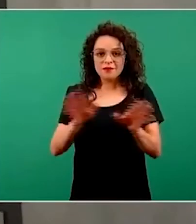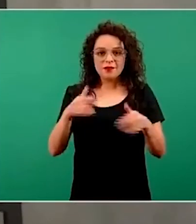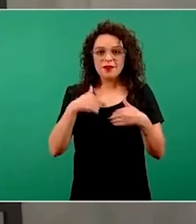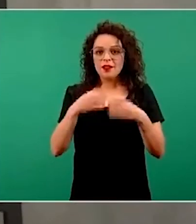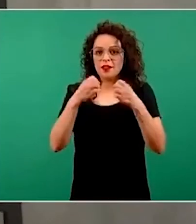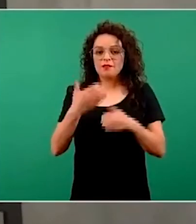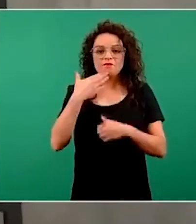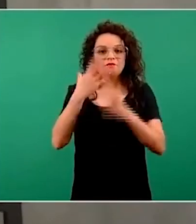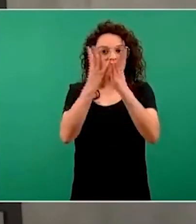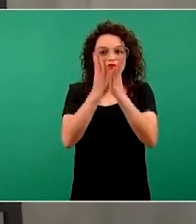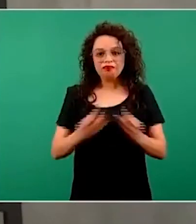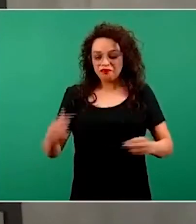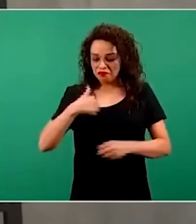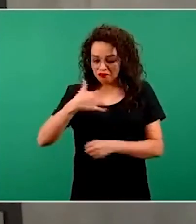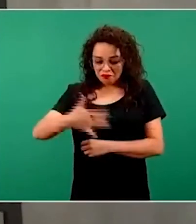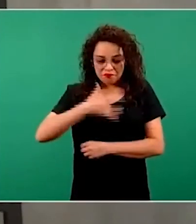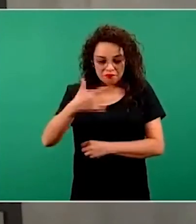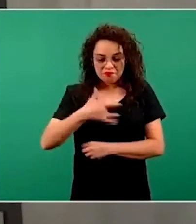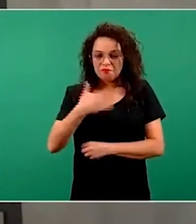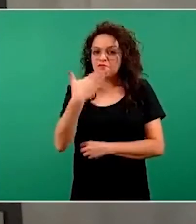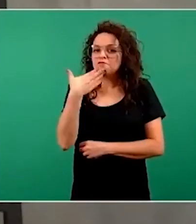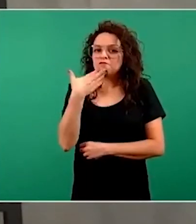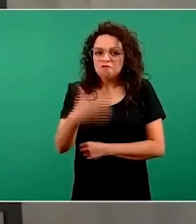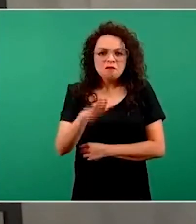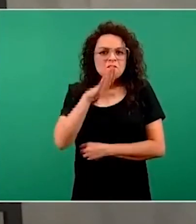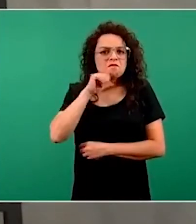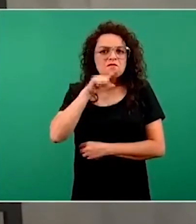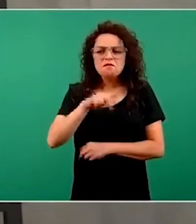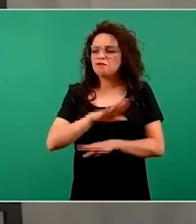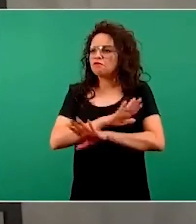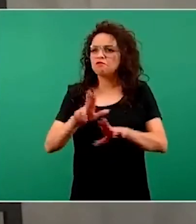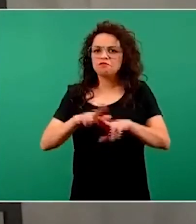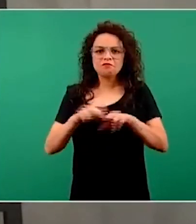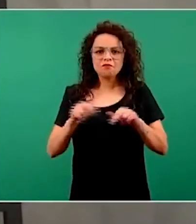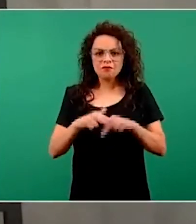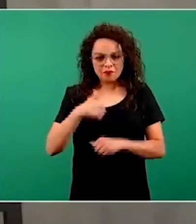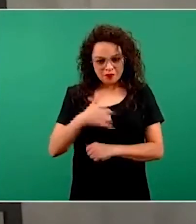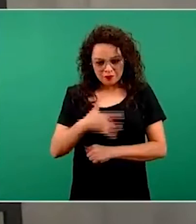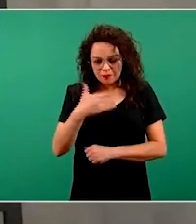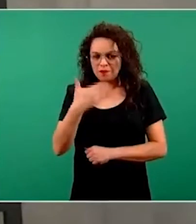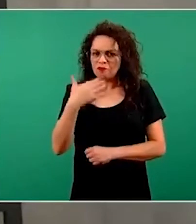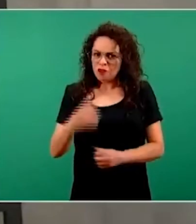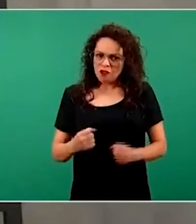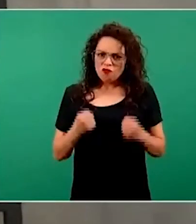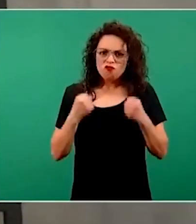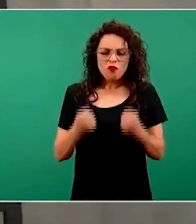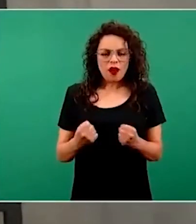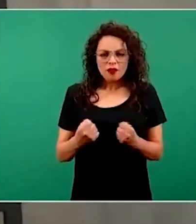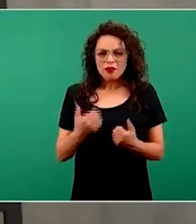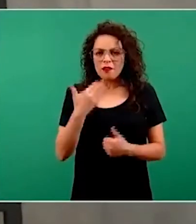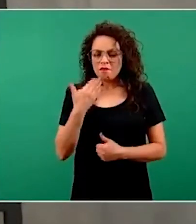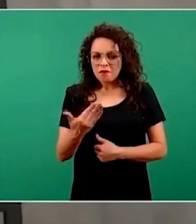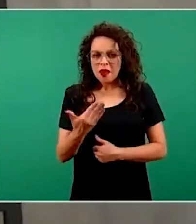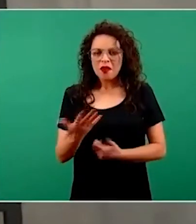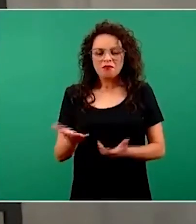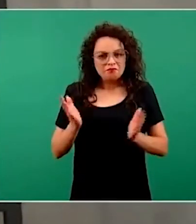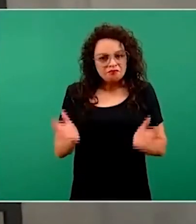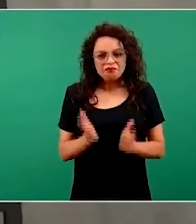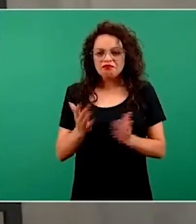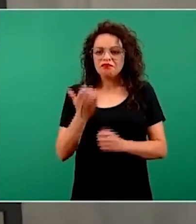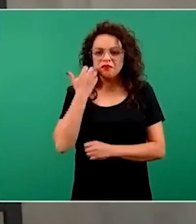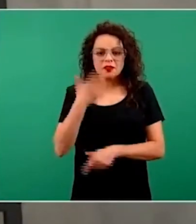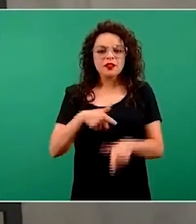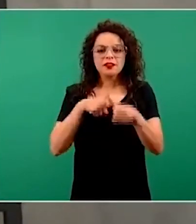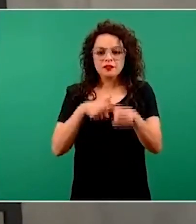en una última prueba practicada este día volvió a dar positivo a kobe 19 dijo que está completamente recuperado y que no